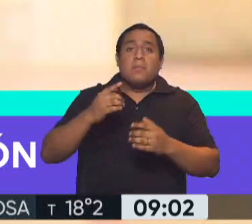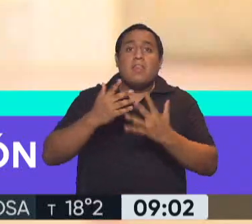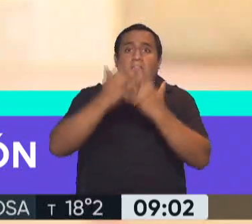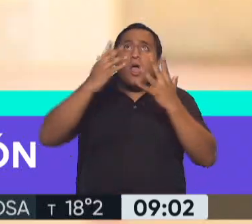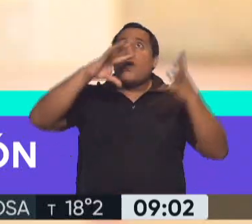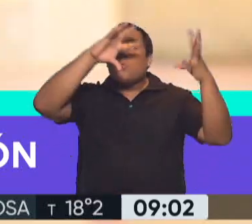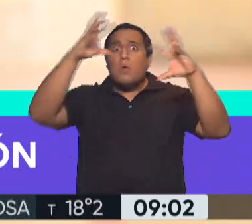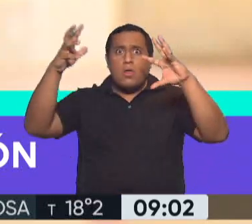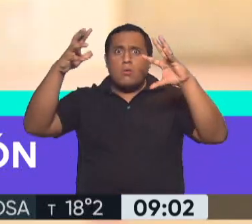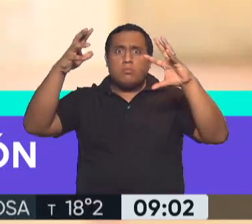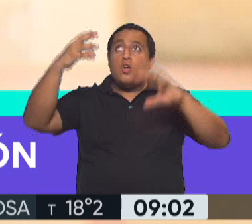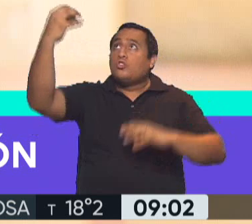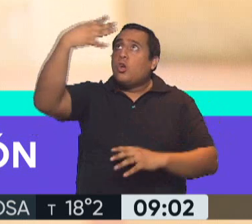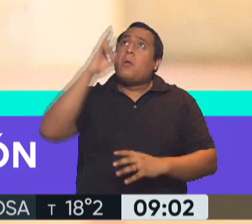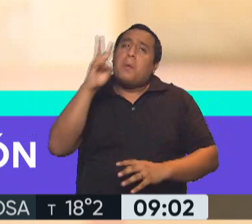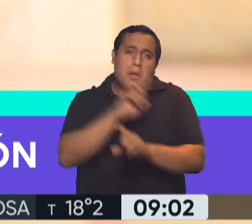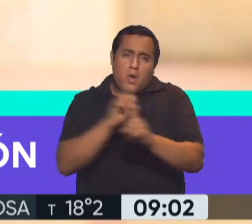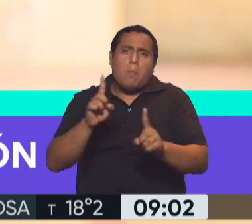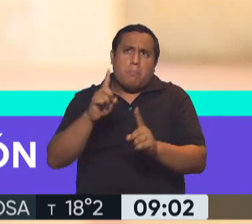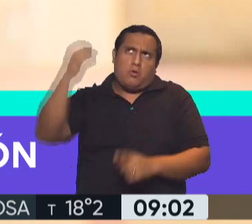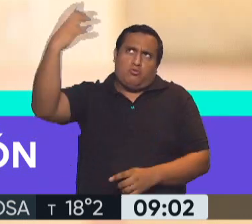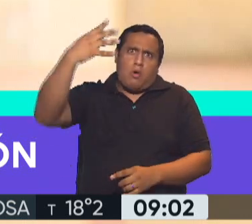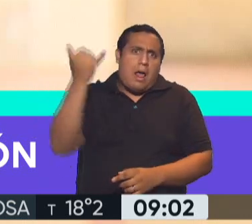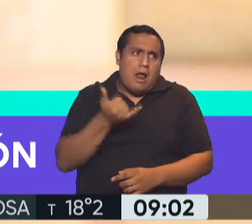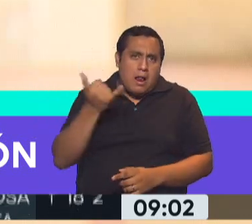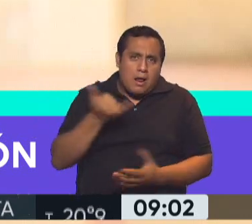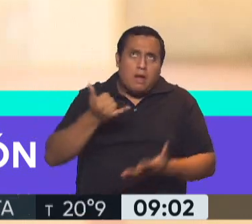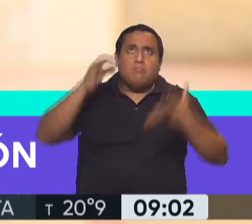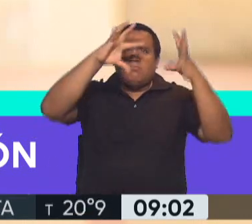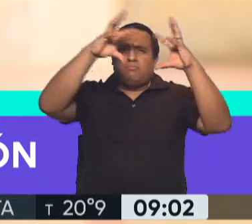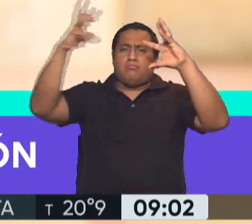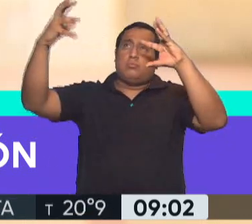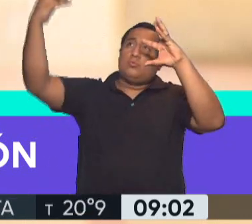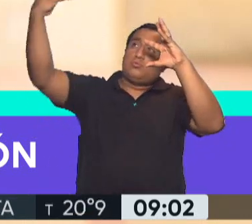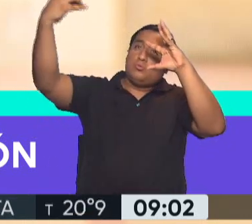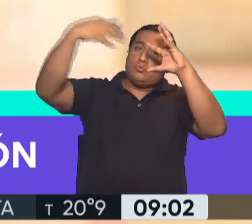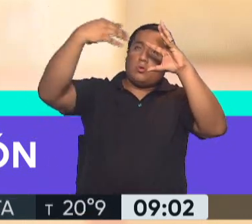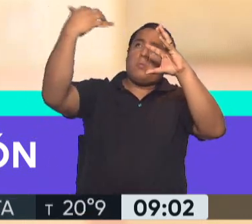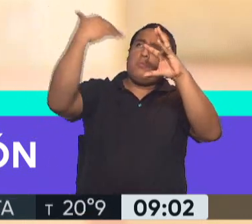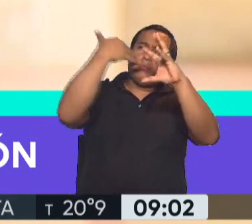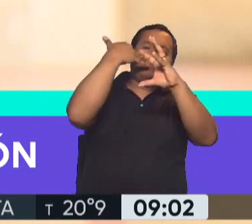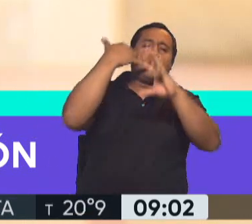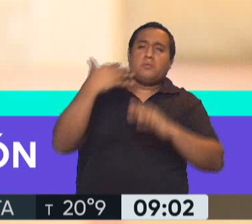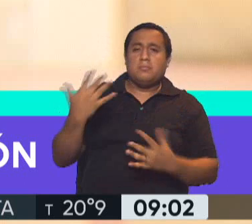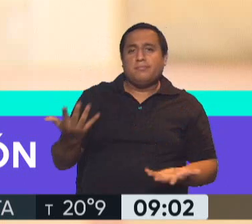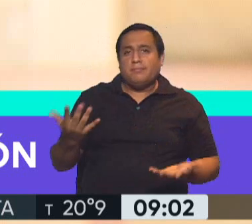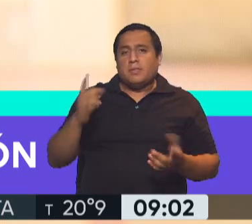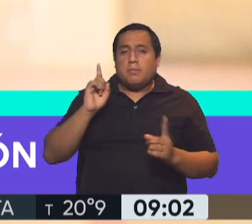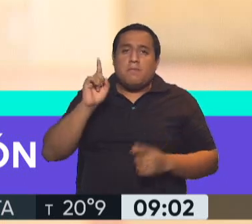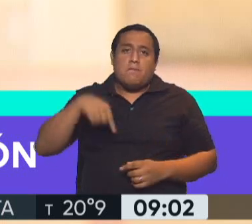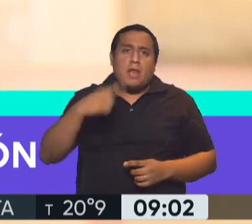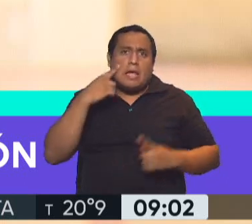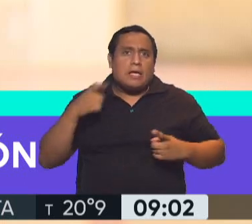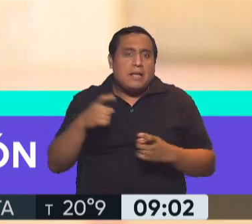aunque el sol no lo veamos, está y a través de las nubes pasan las radiaciones que son más nocivas y eso puede generar más cáncer de